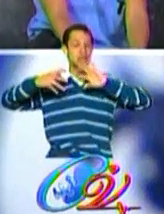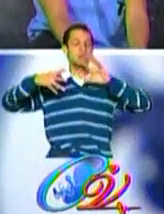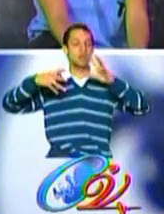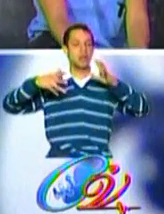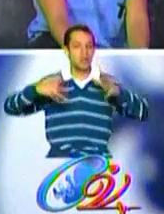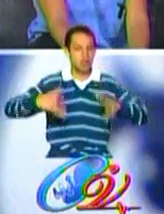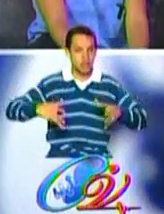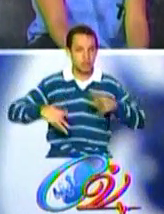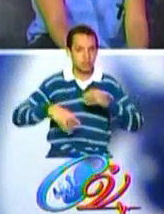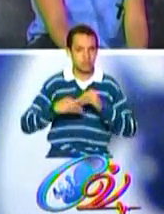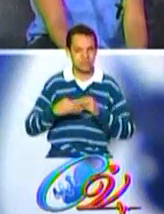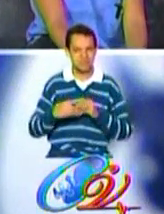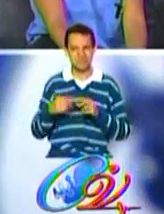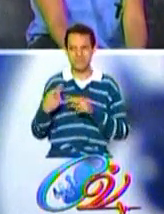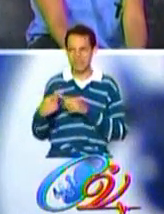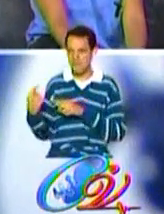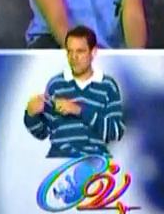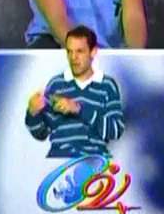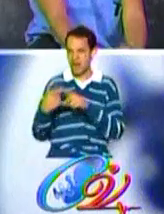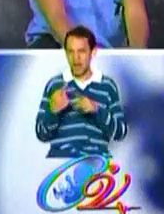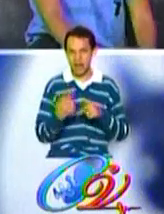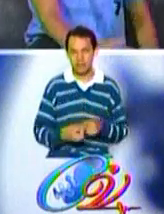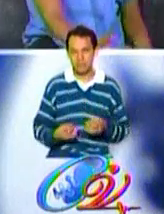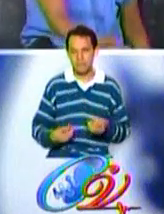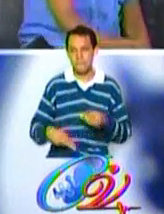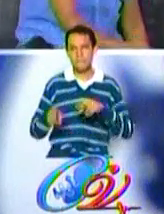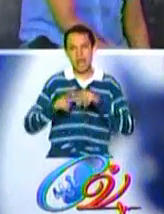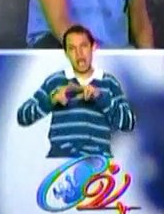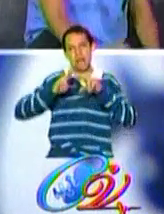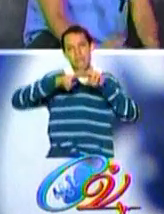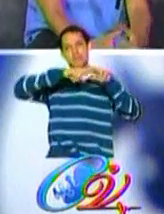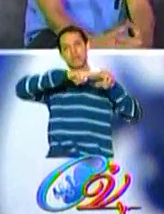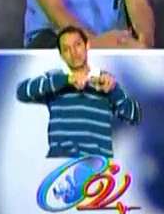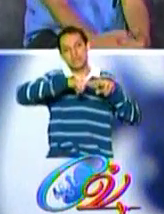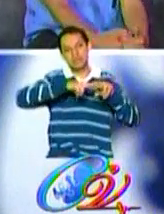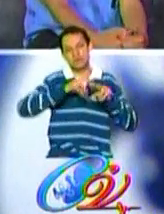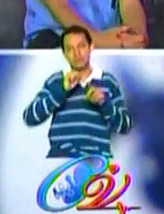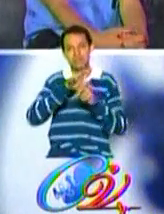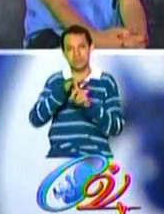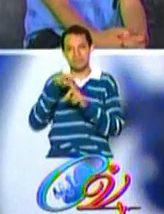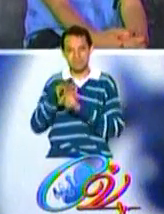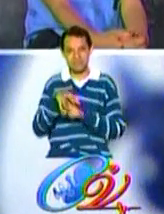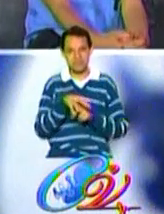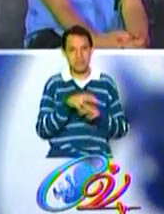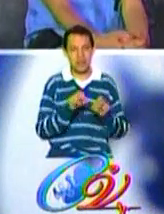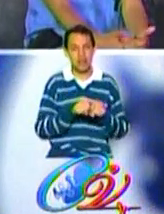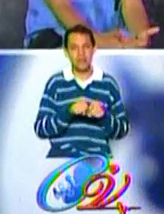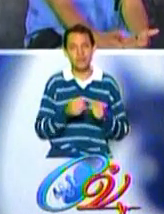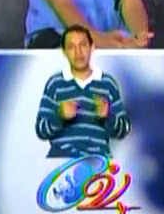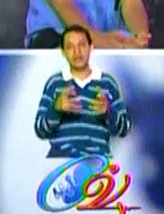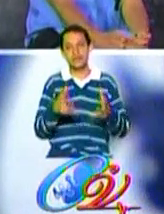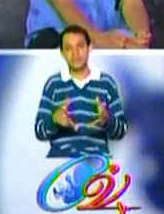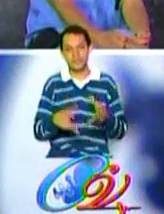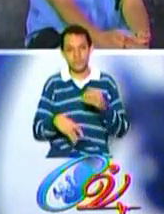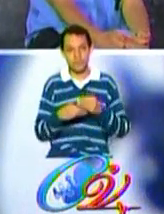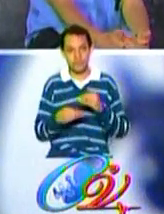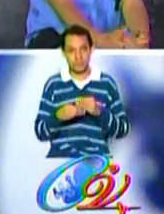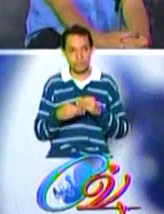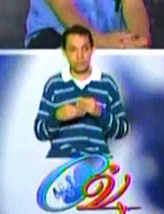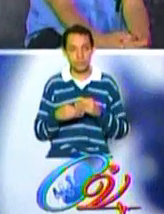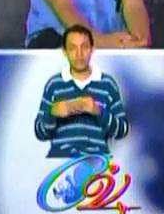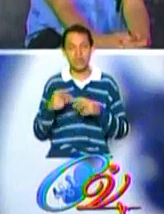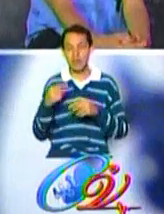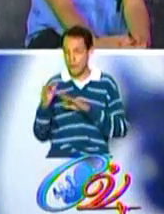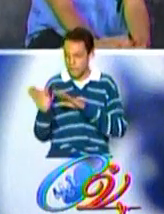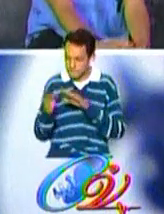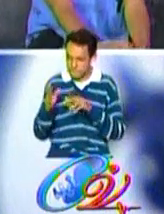muestra también pues una alta que es pues muy bueno para diagnosticar. Acá tenemos los neurotransmisores. Antes